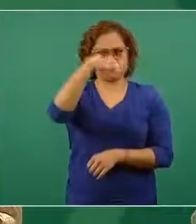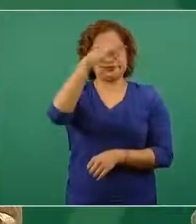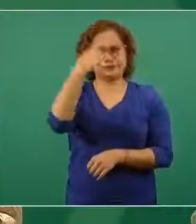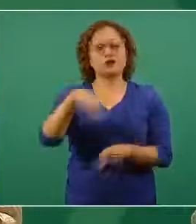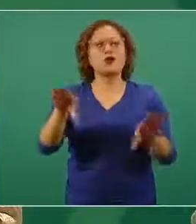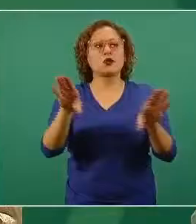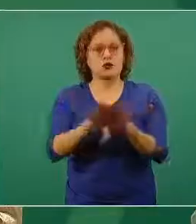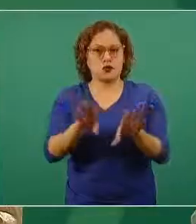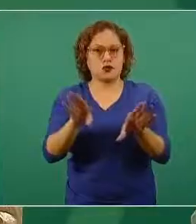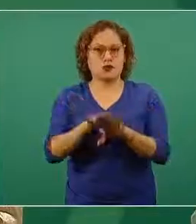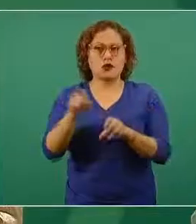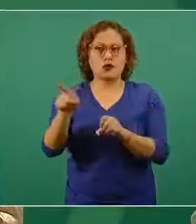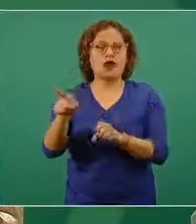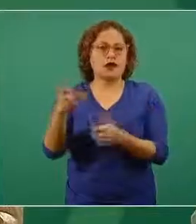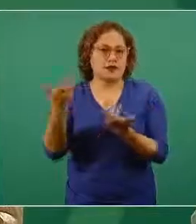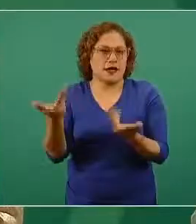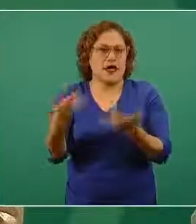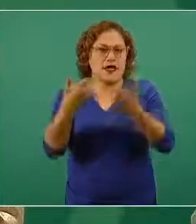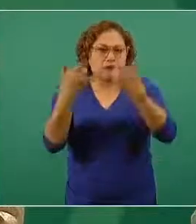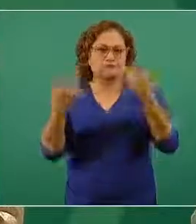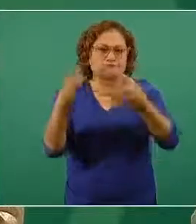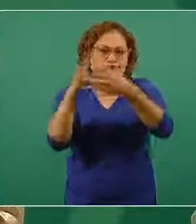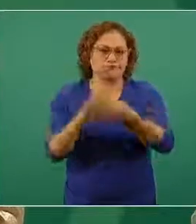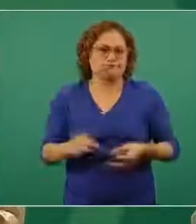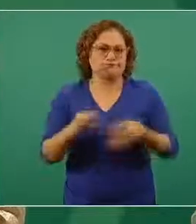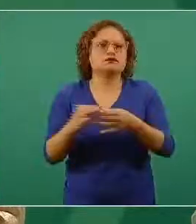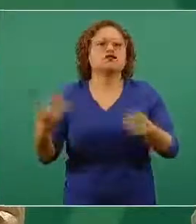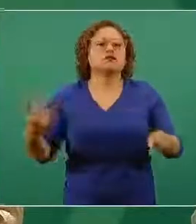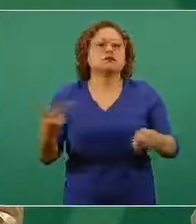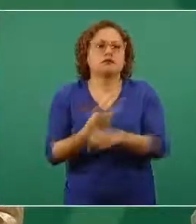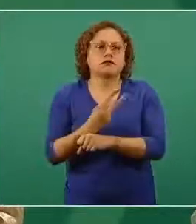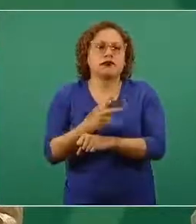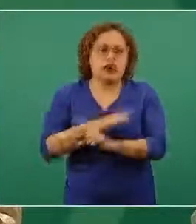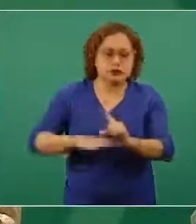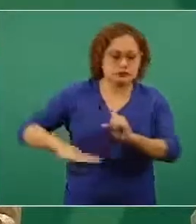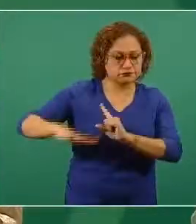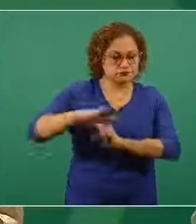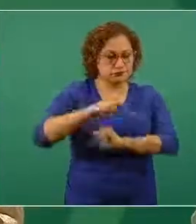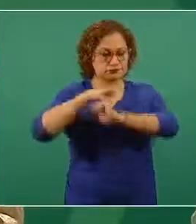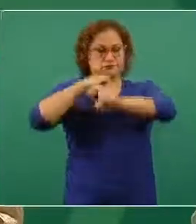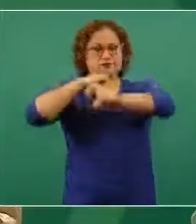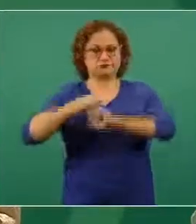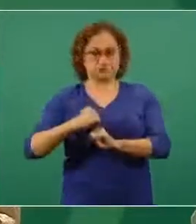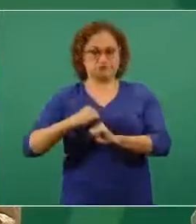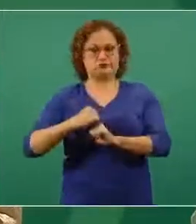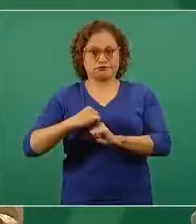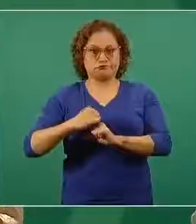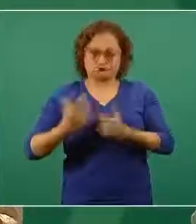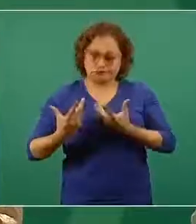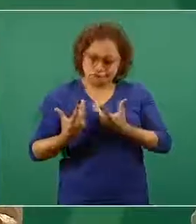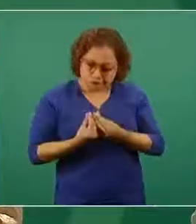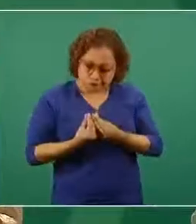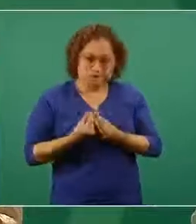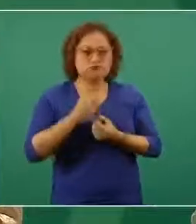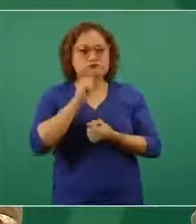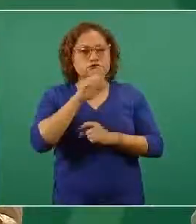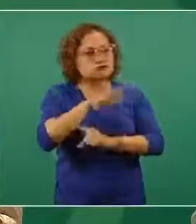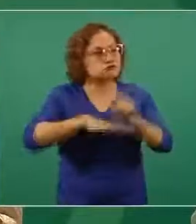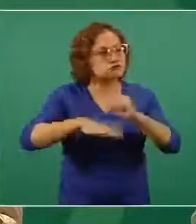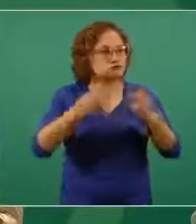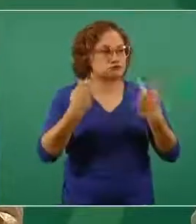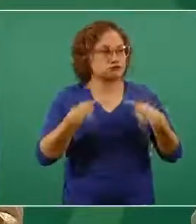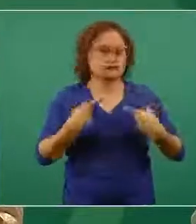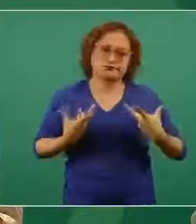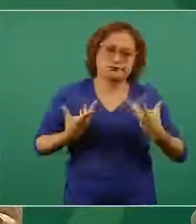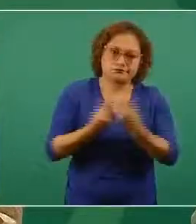las autoridades estuvieron en esta comunidad de diálogo con nosotros, con ustedes y sobre todo con la